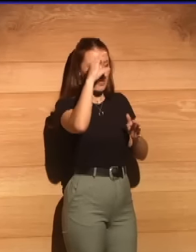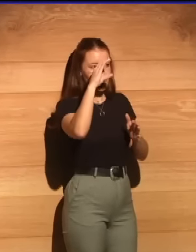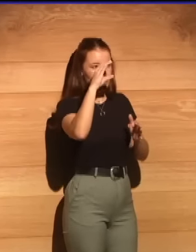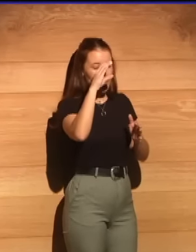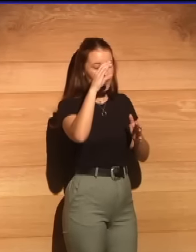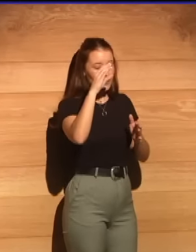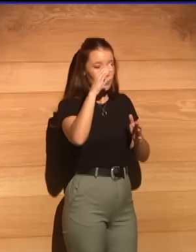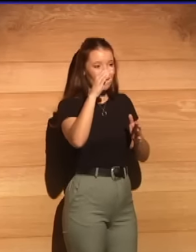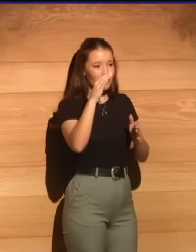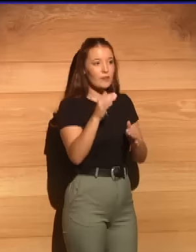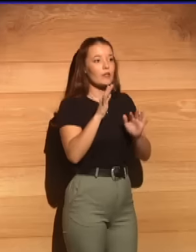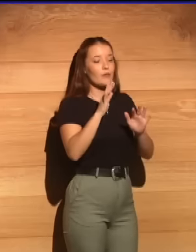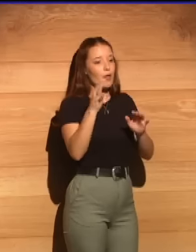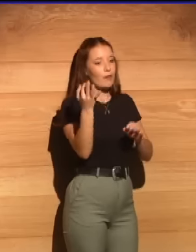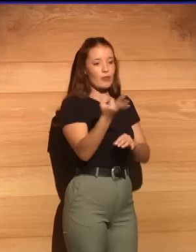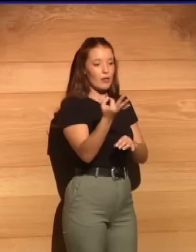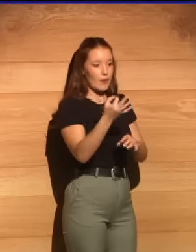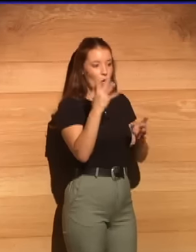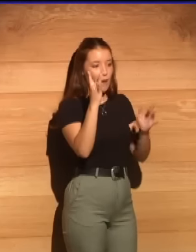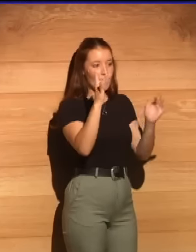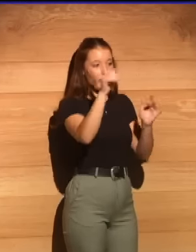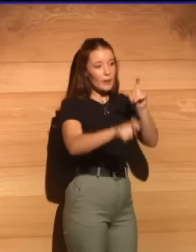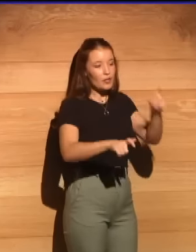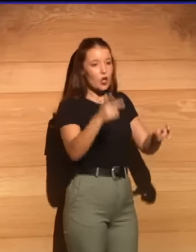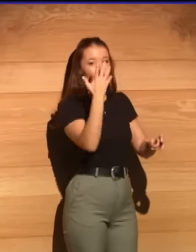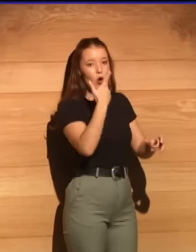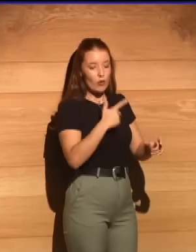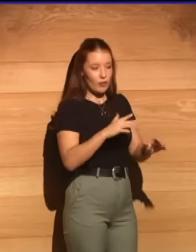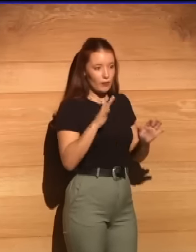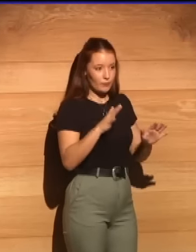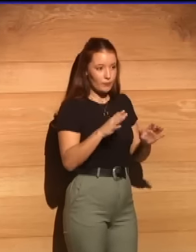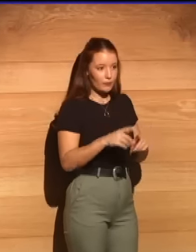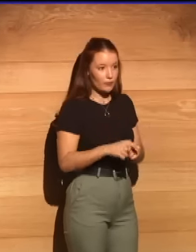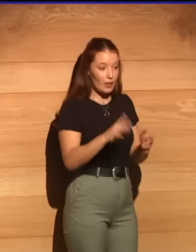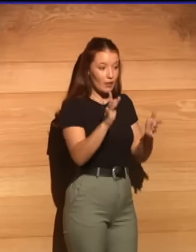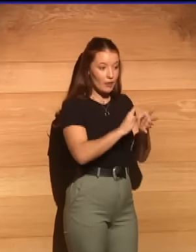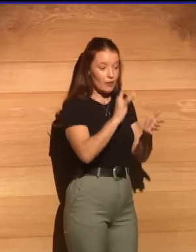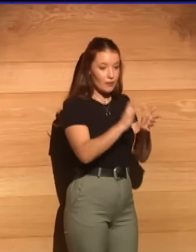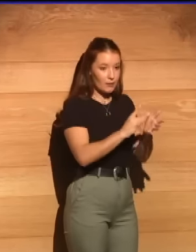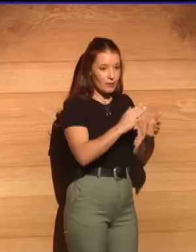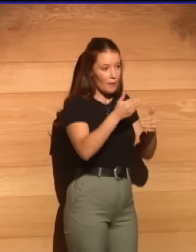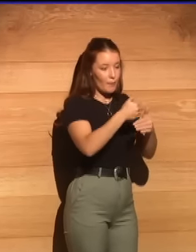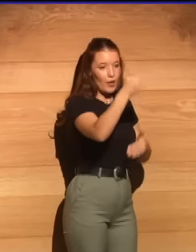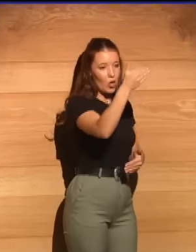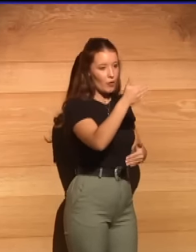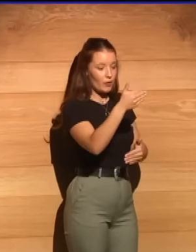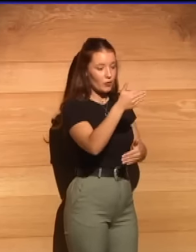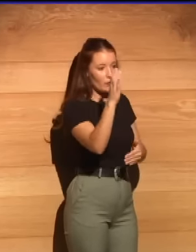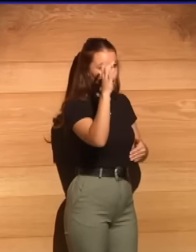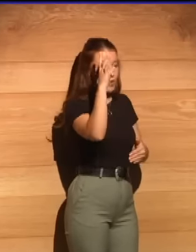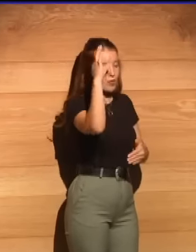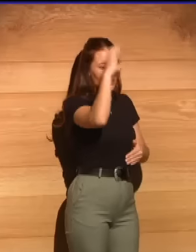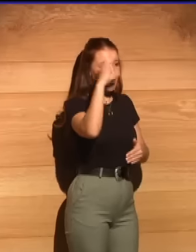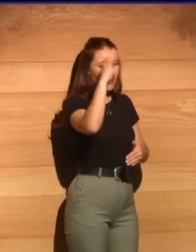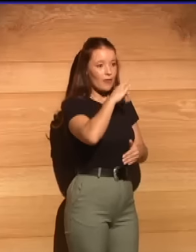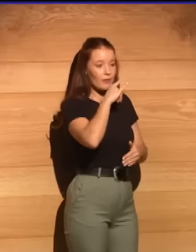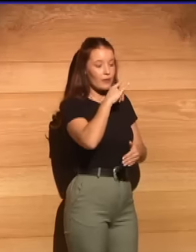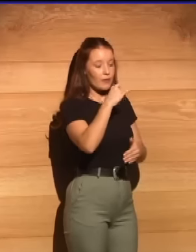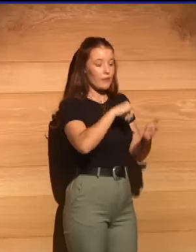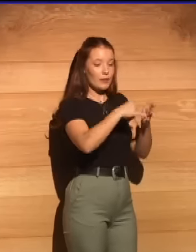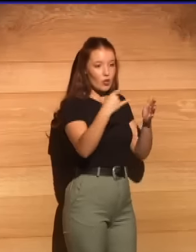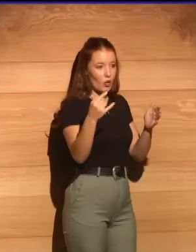las portadas de los periódicos, y cada vez que se habla de tecnología se habla de los aspectos negativos, del miedo y de las resistencias, ¿no?